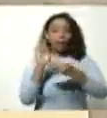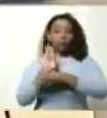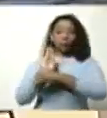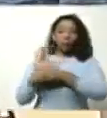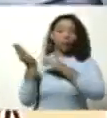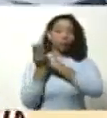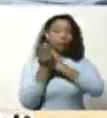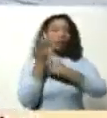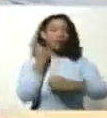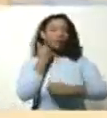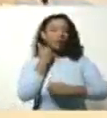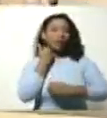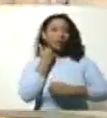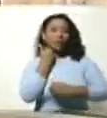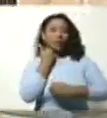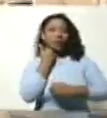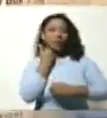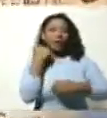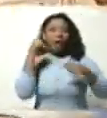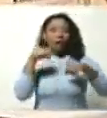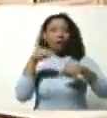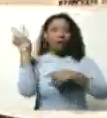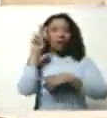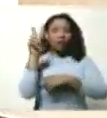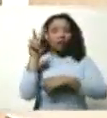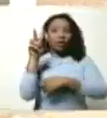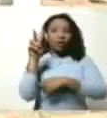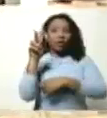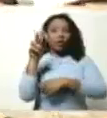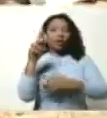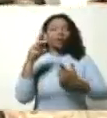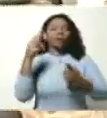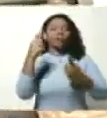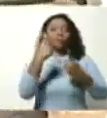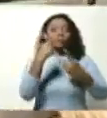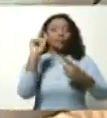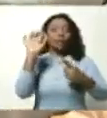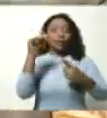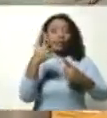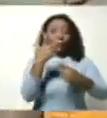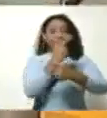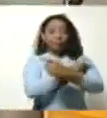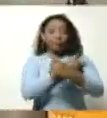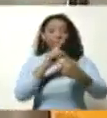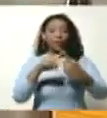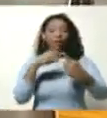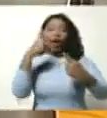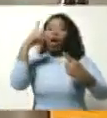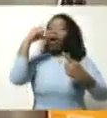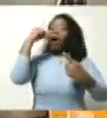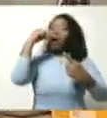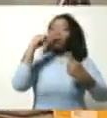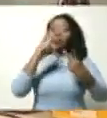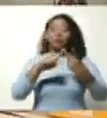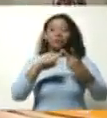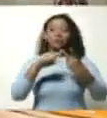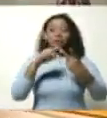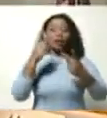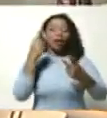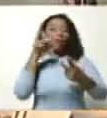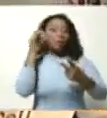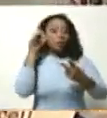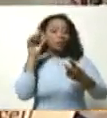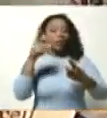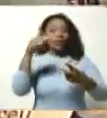de las enfermedades prácticamente erradicadas en Venezuela. Está la pentavalente, la polio oral e inyectable, la hepatitis B, influenza,